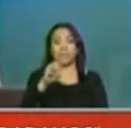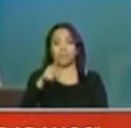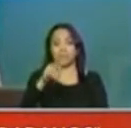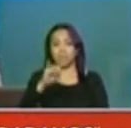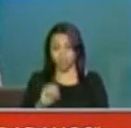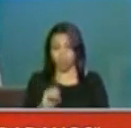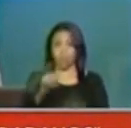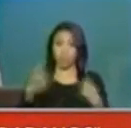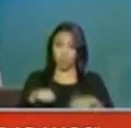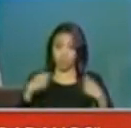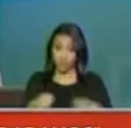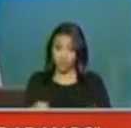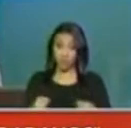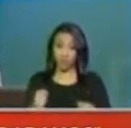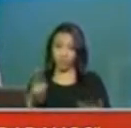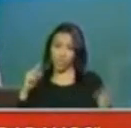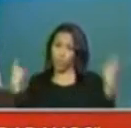ambiente